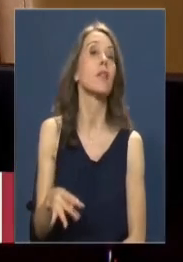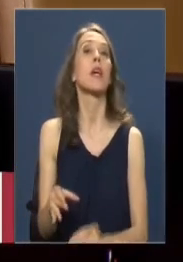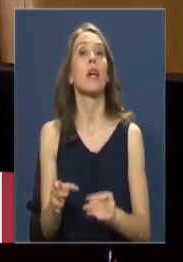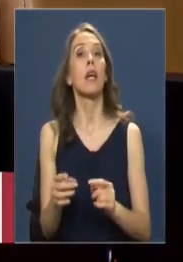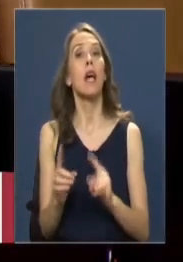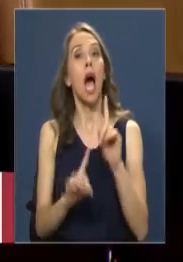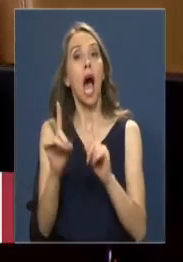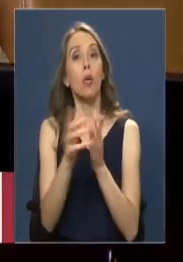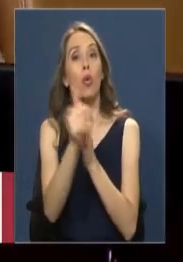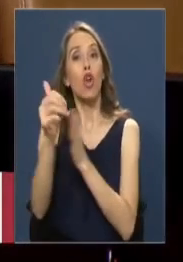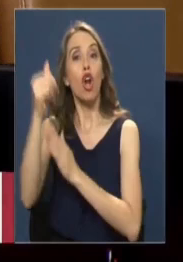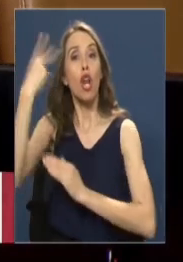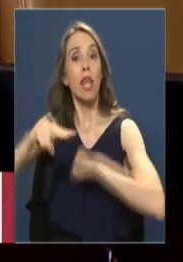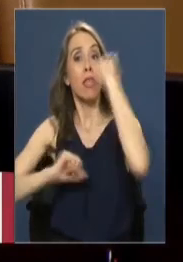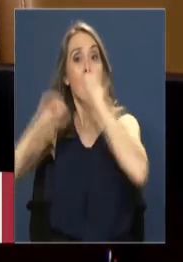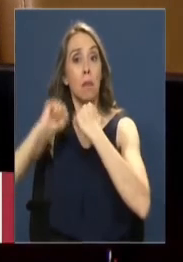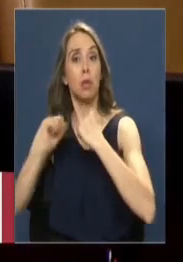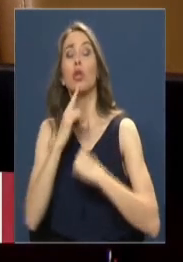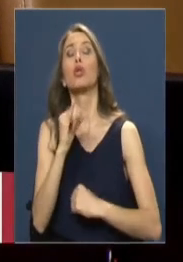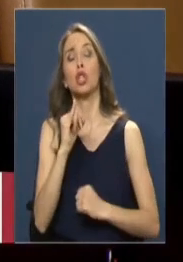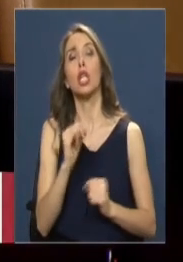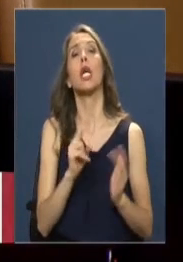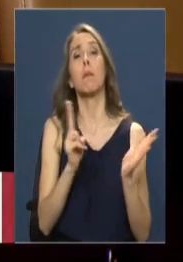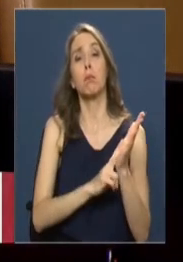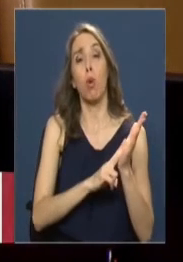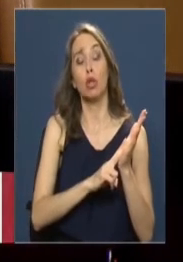por algunos líderes empresariales.